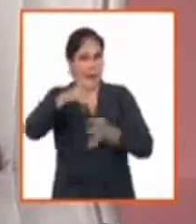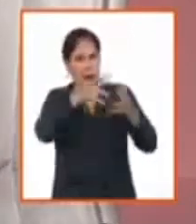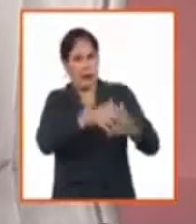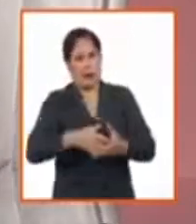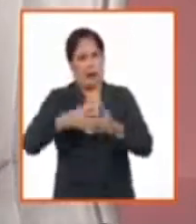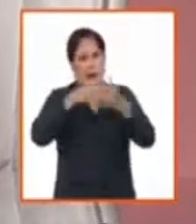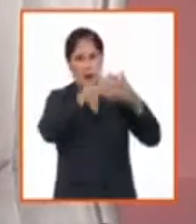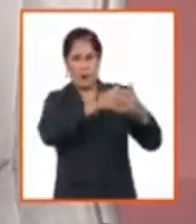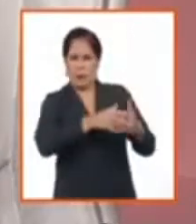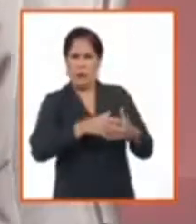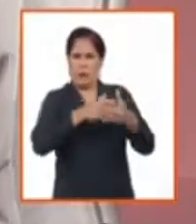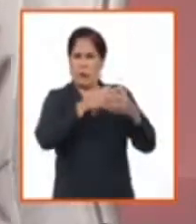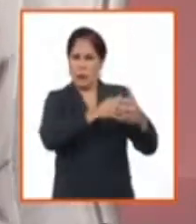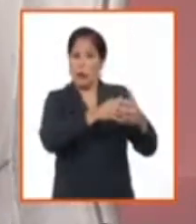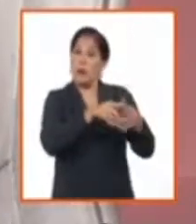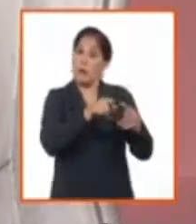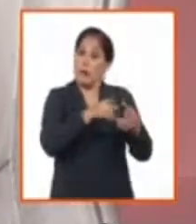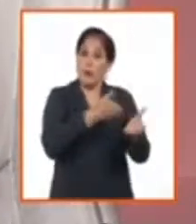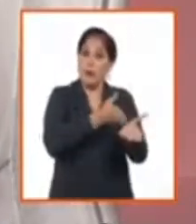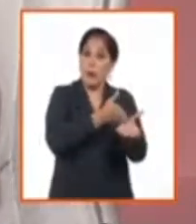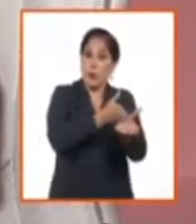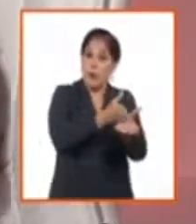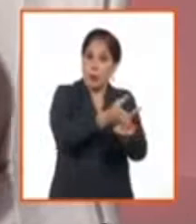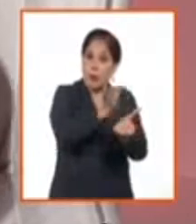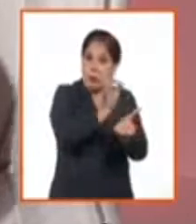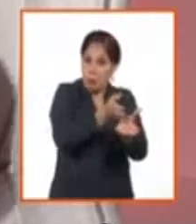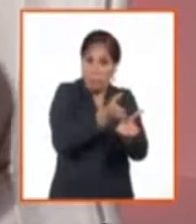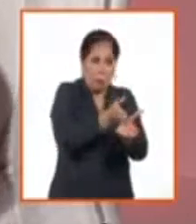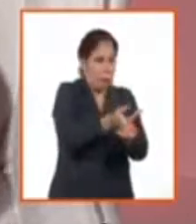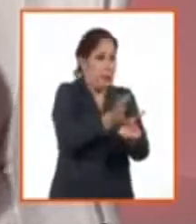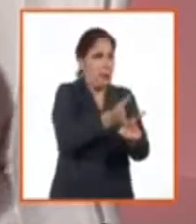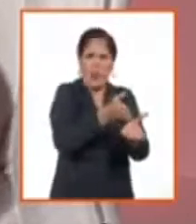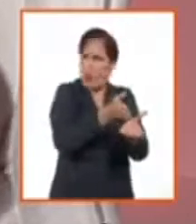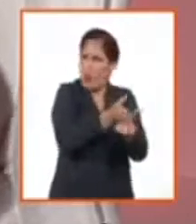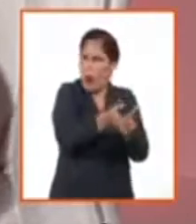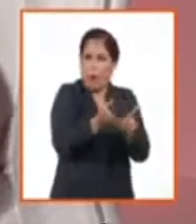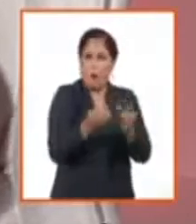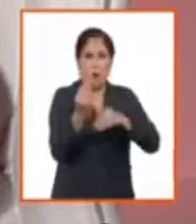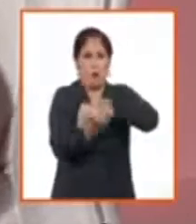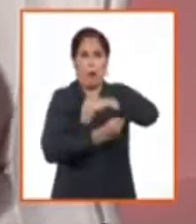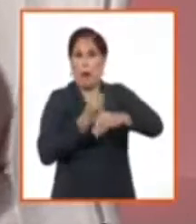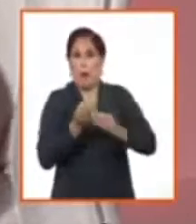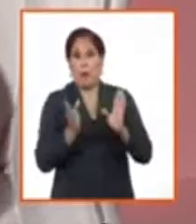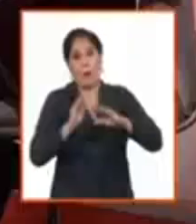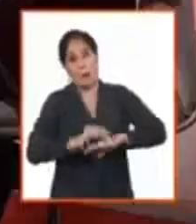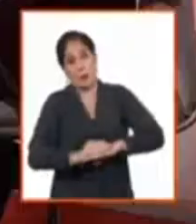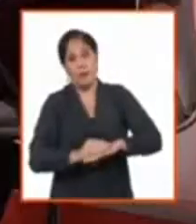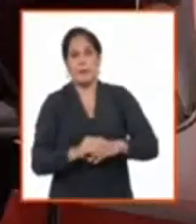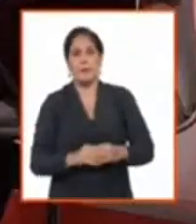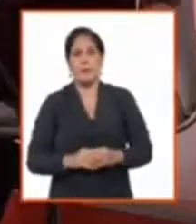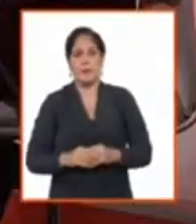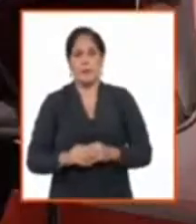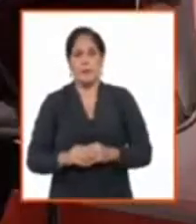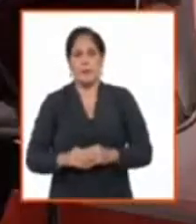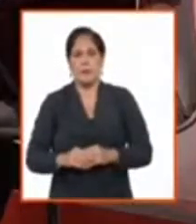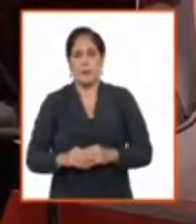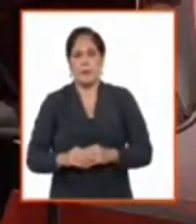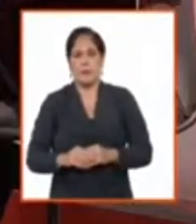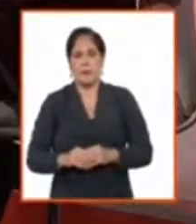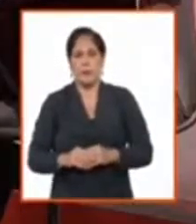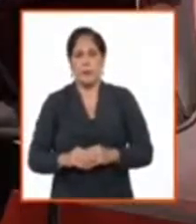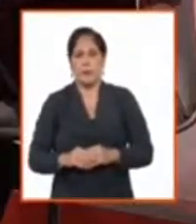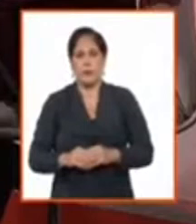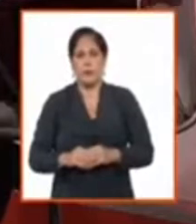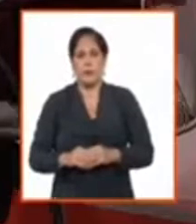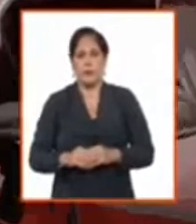del imperio está siguiendo la línea tal cual se mantiene entonces eso nada de eso como a para y el a pero no me recuerdes muchas cosas